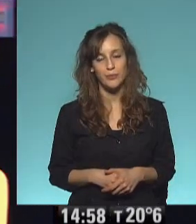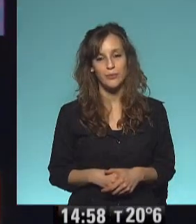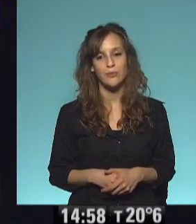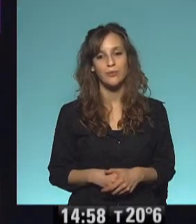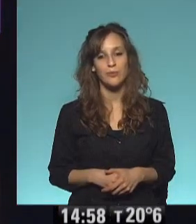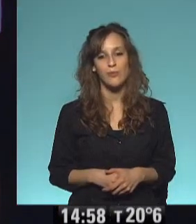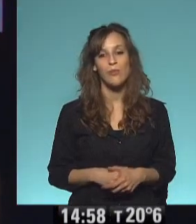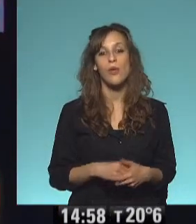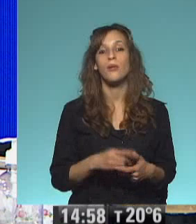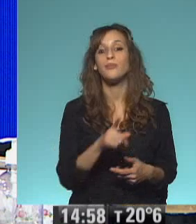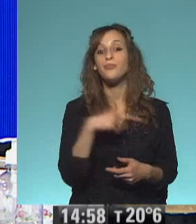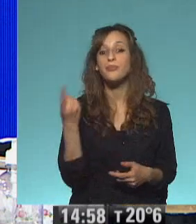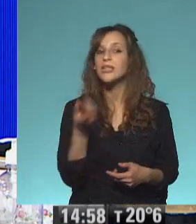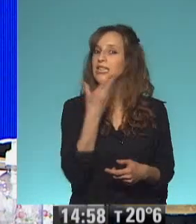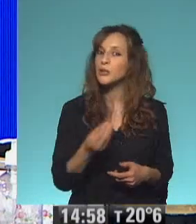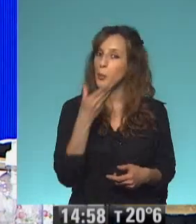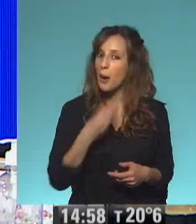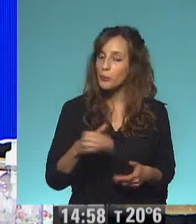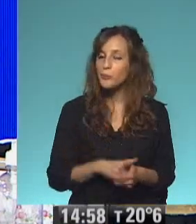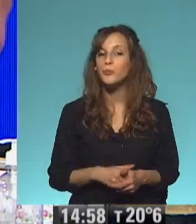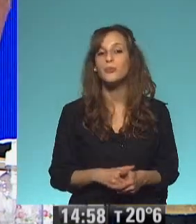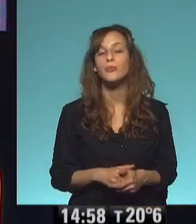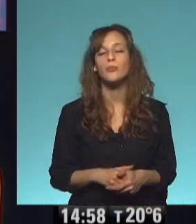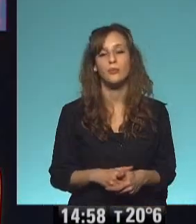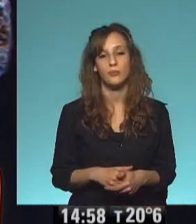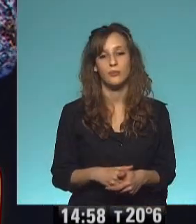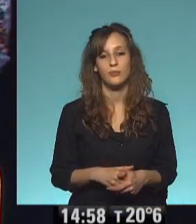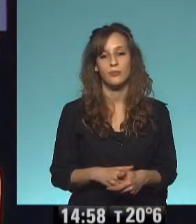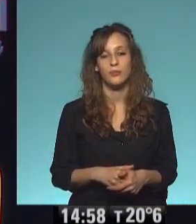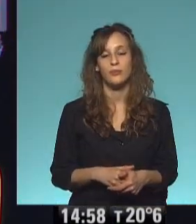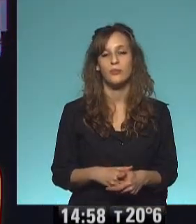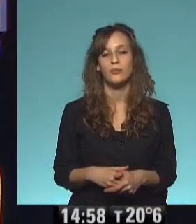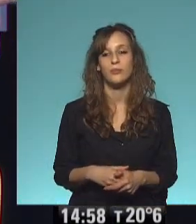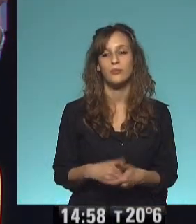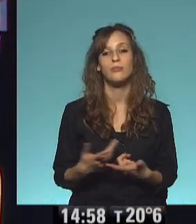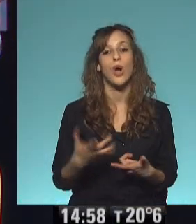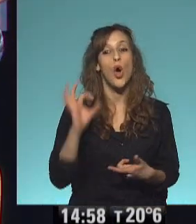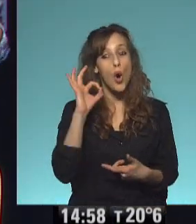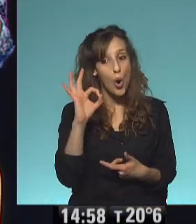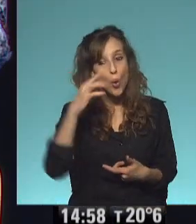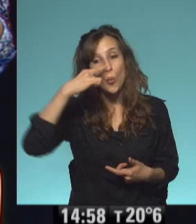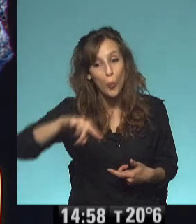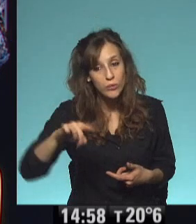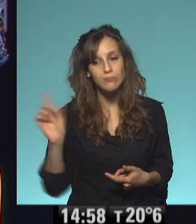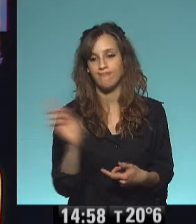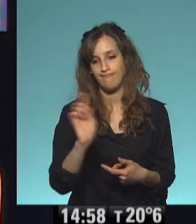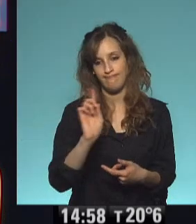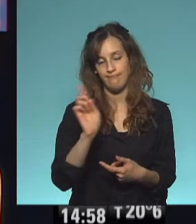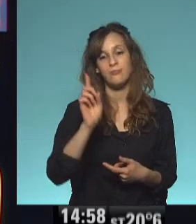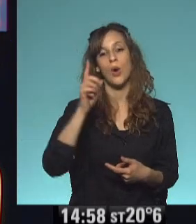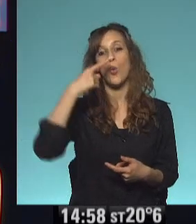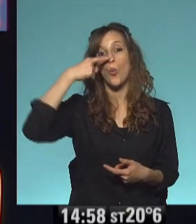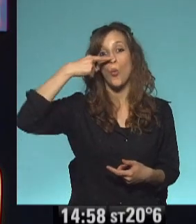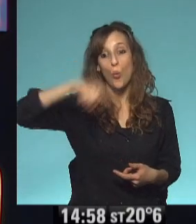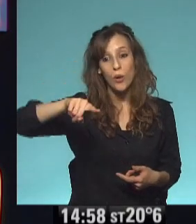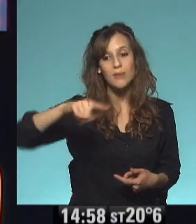Chiva. Ah, la protagonista. Ah, la protagonista. Y termina, no termina con O. Termina con A. Con A.